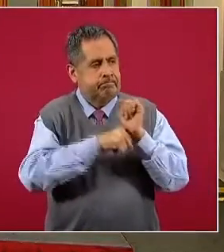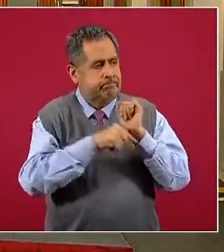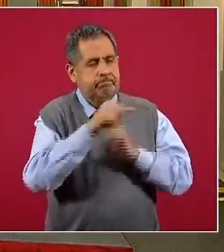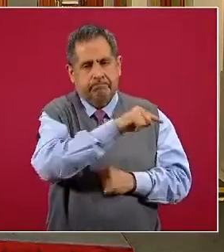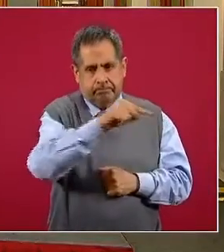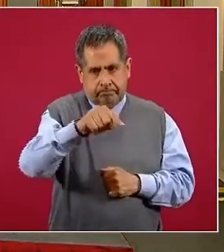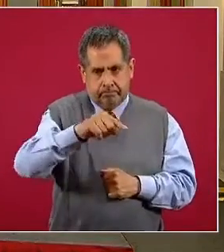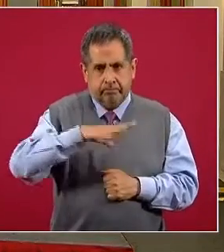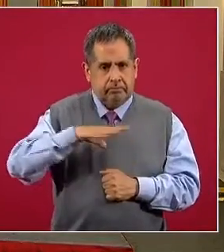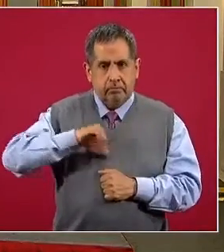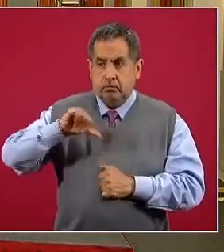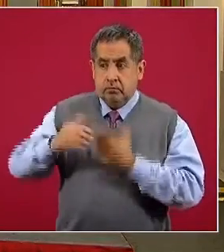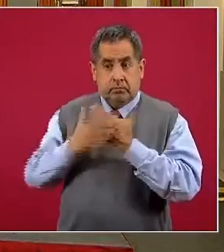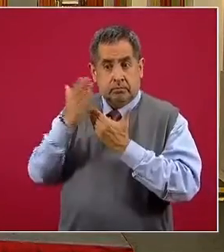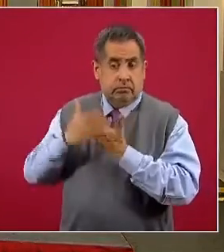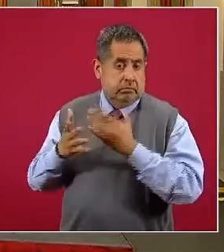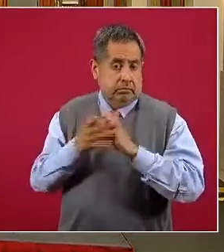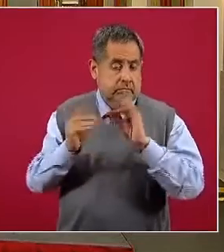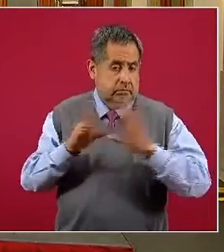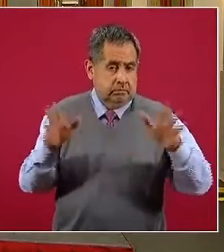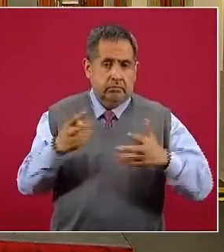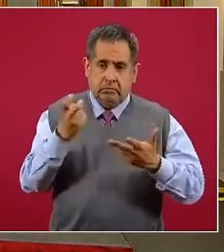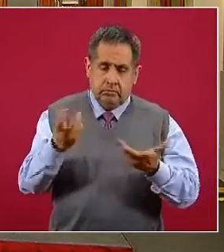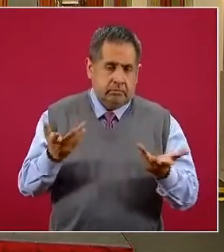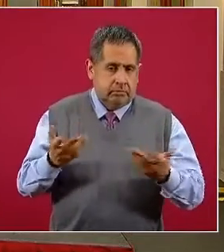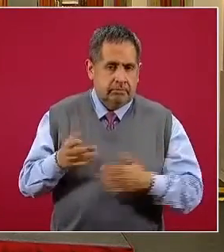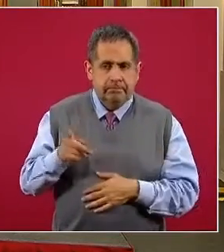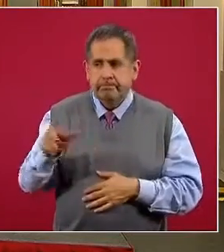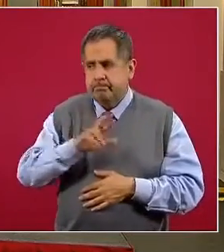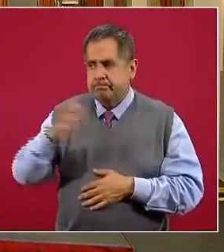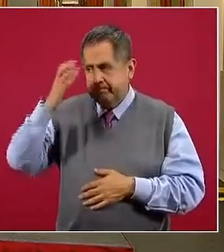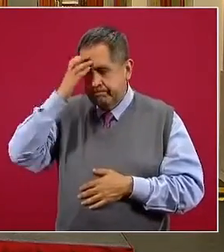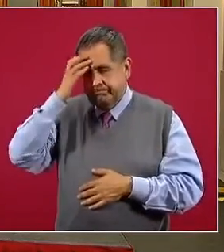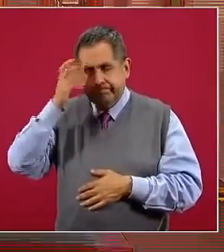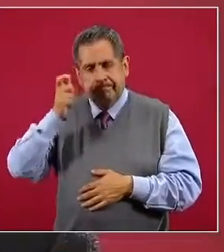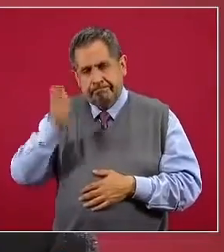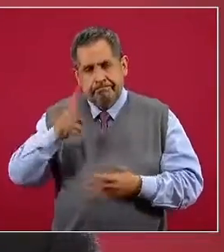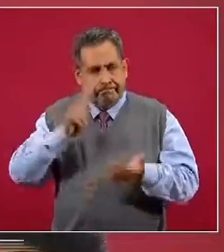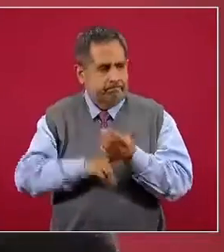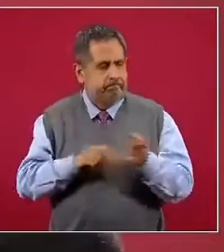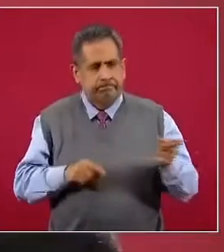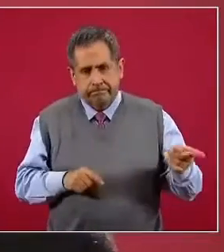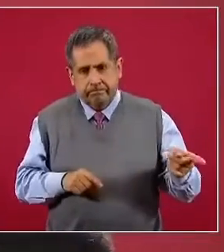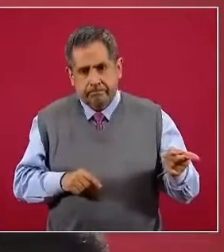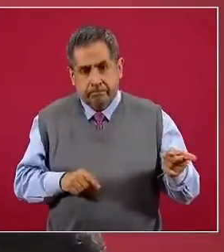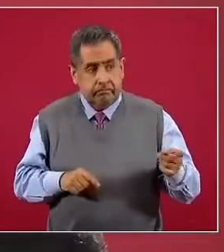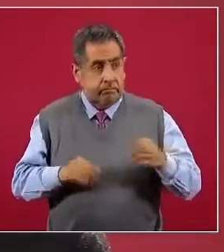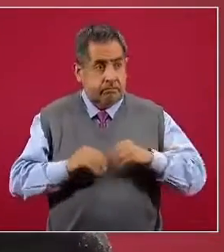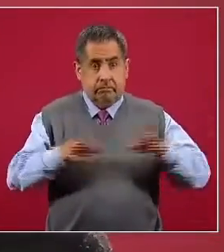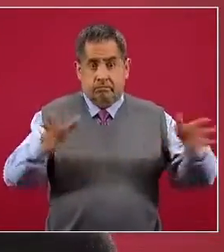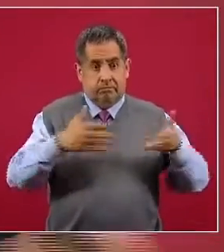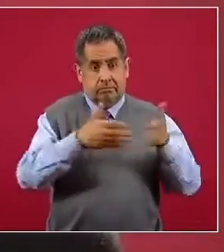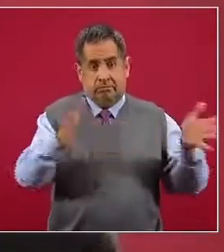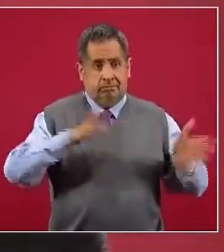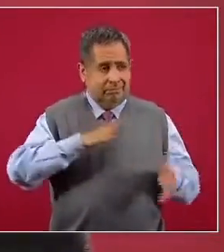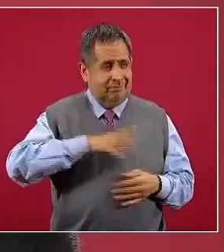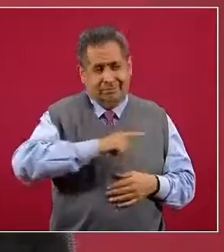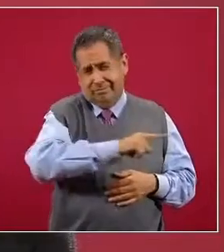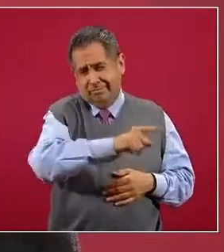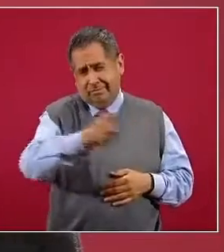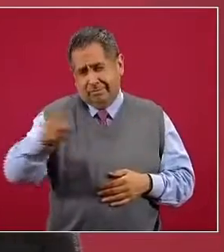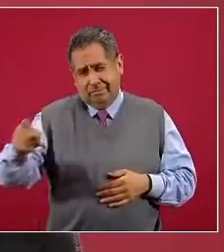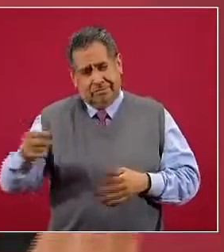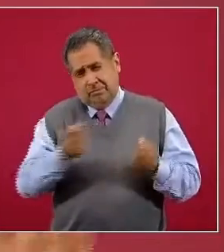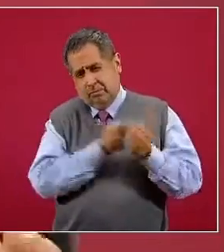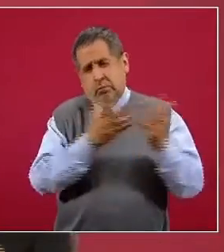lo explicó la maestra Buenrostro esta mañana, y al reconocerse como un fenómeno bastante generalizado, ampliamente